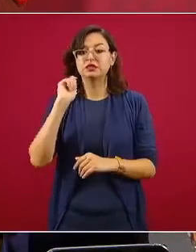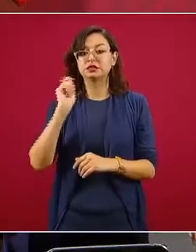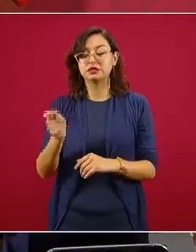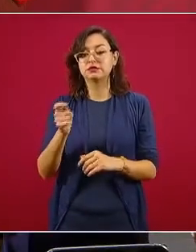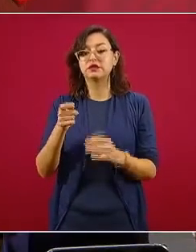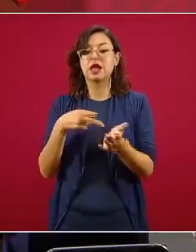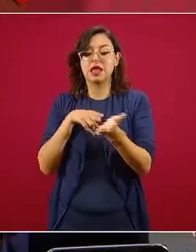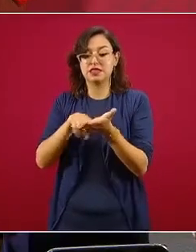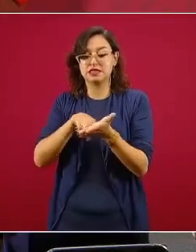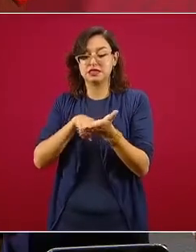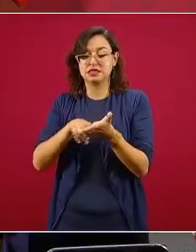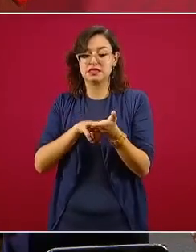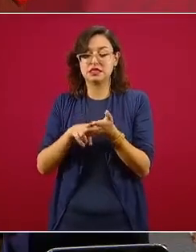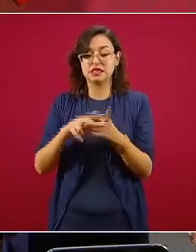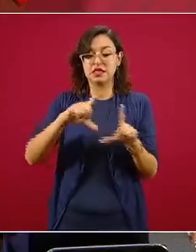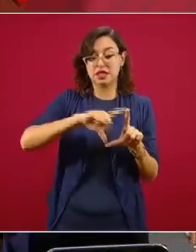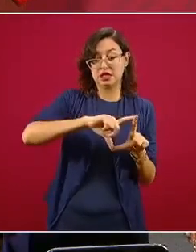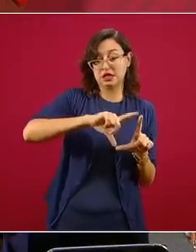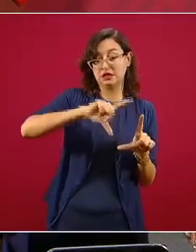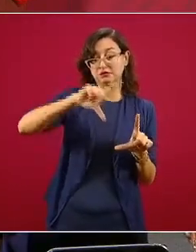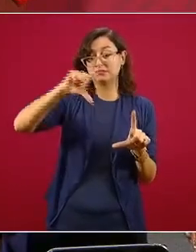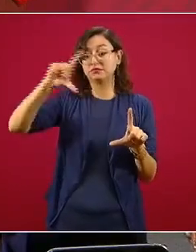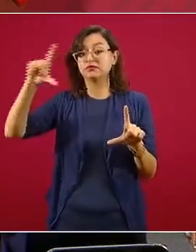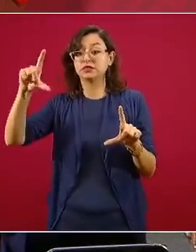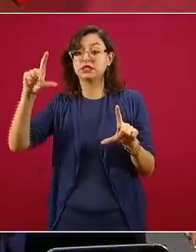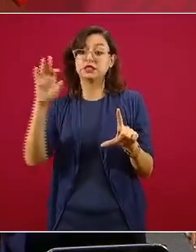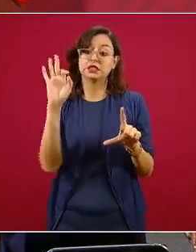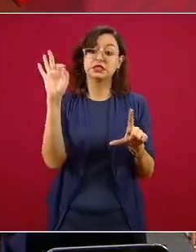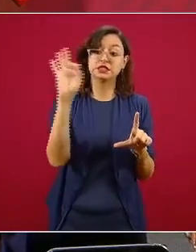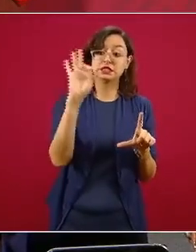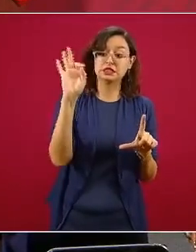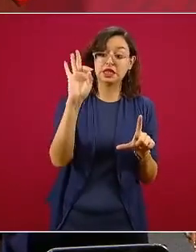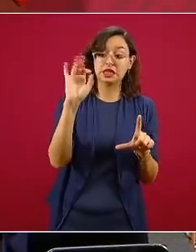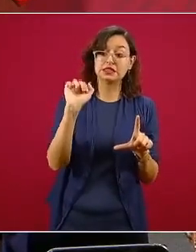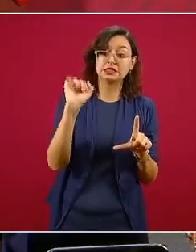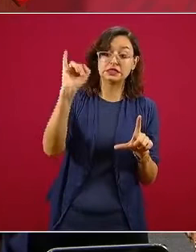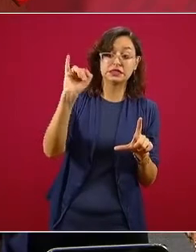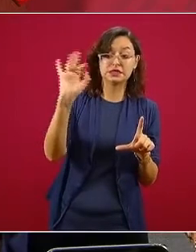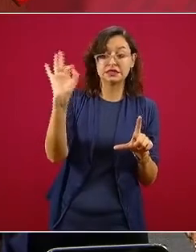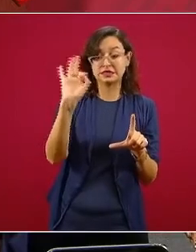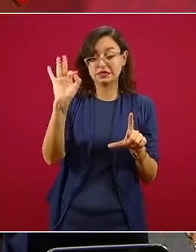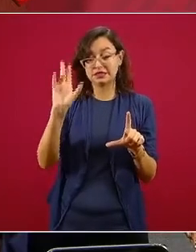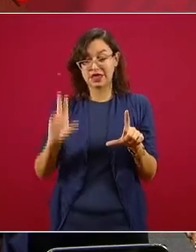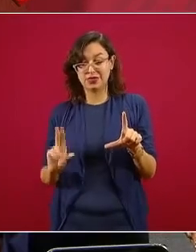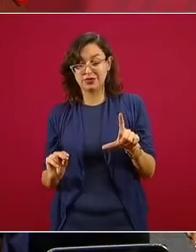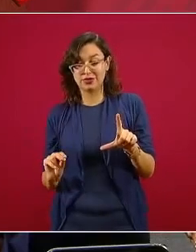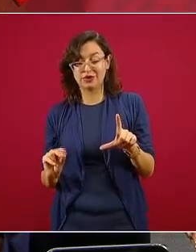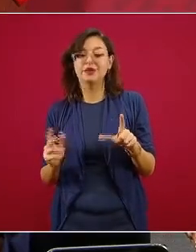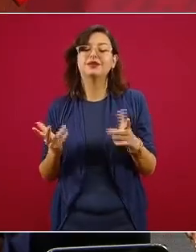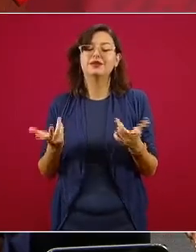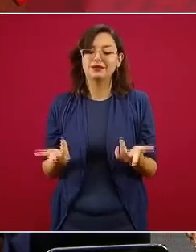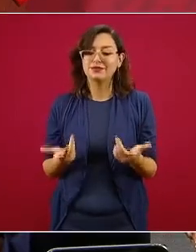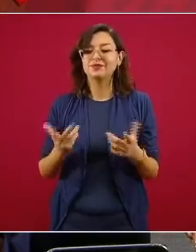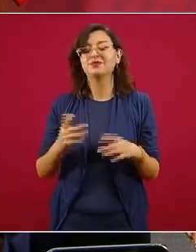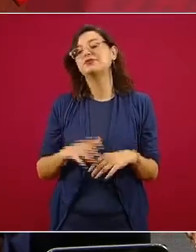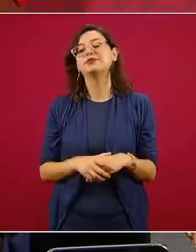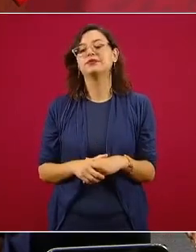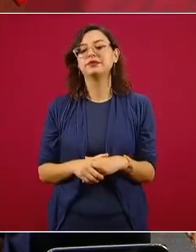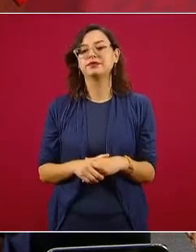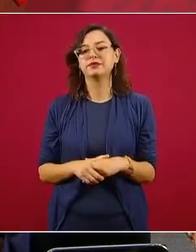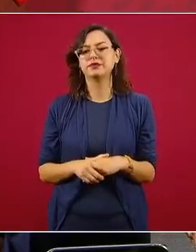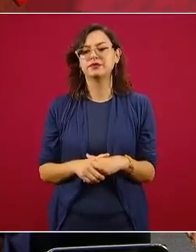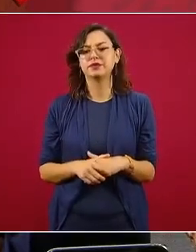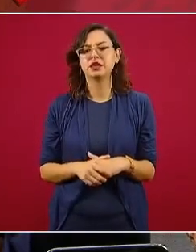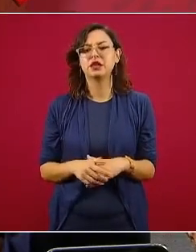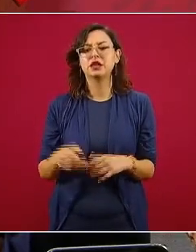líneas negras punteadas es la probabilidad de 80% de que por ahí vaya la curva epidémica. Ahora, ¿qué es importante